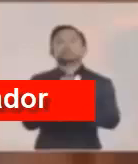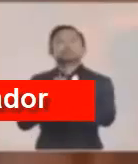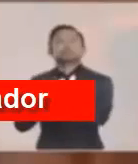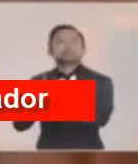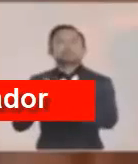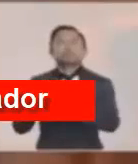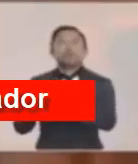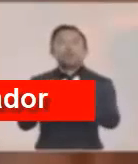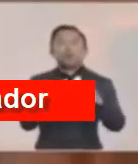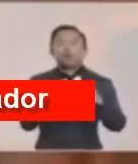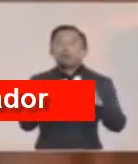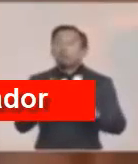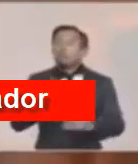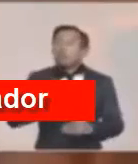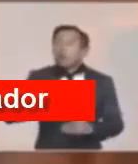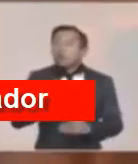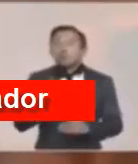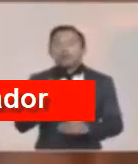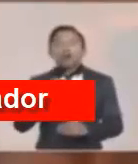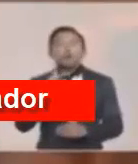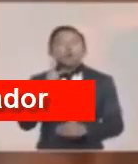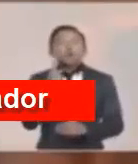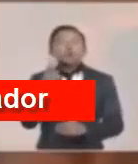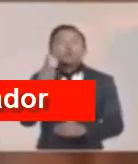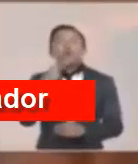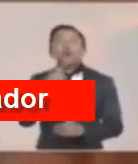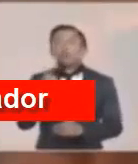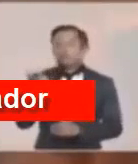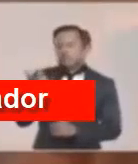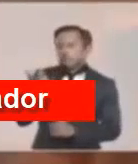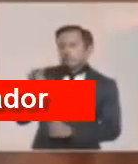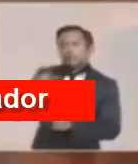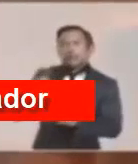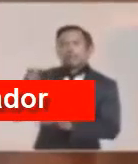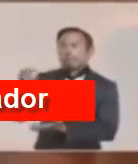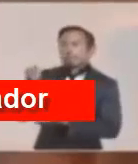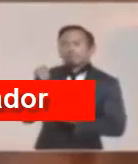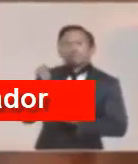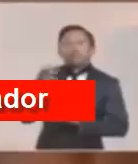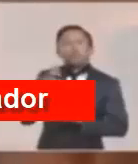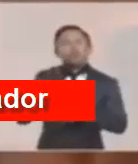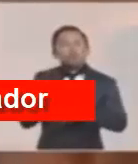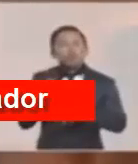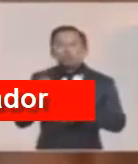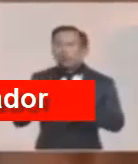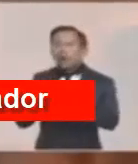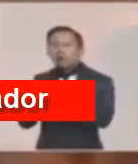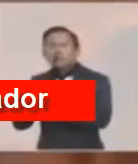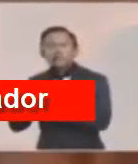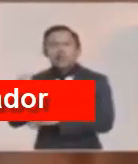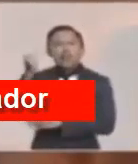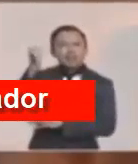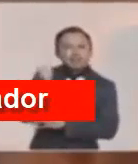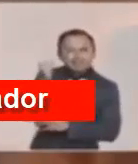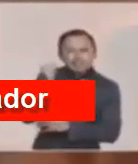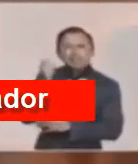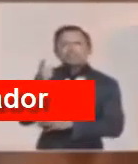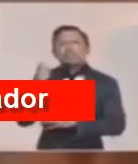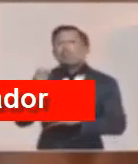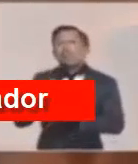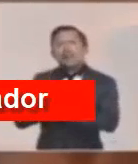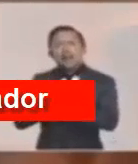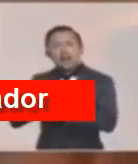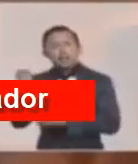están queriendo manipular a todos quienes hoy nos escuchan para meternos en este mundo de Andrés perdona